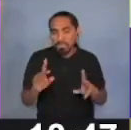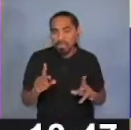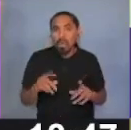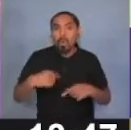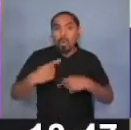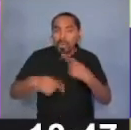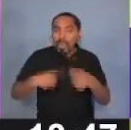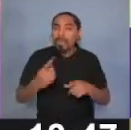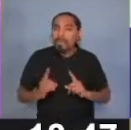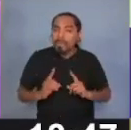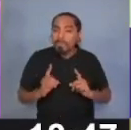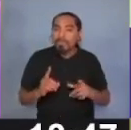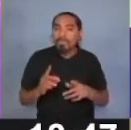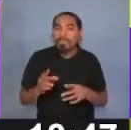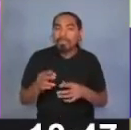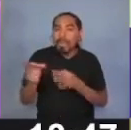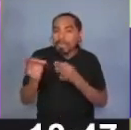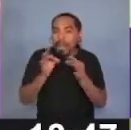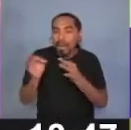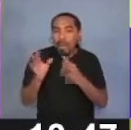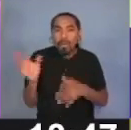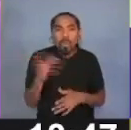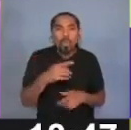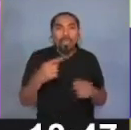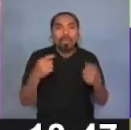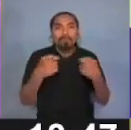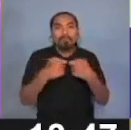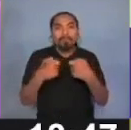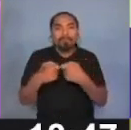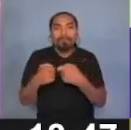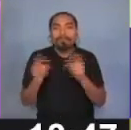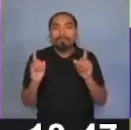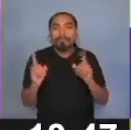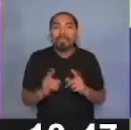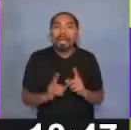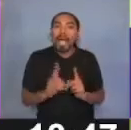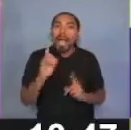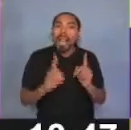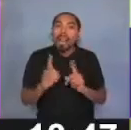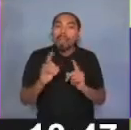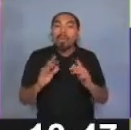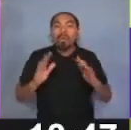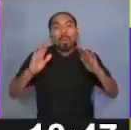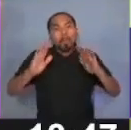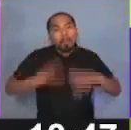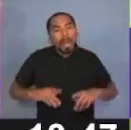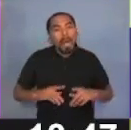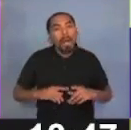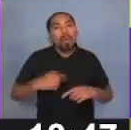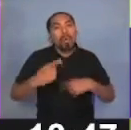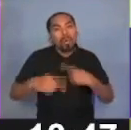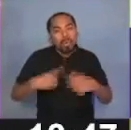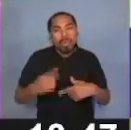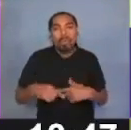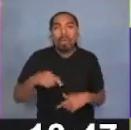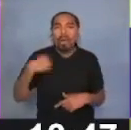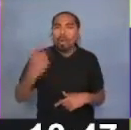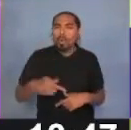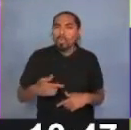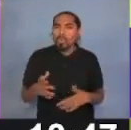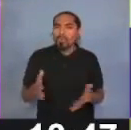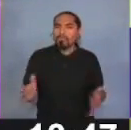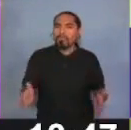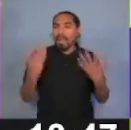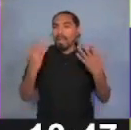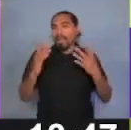dialogando, bueno, con todos, ¿no? Hay algunos que están de paro, otros ya van levantando el paro. Ahí, bueno, estuvimos trabajando con